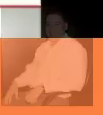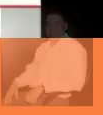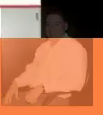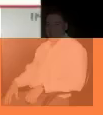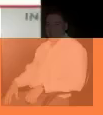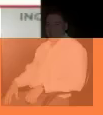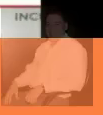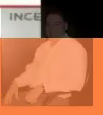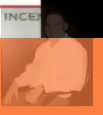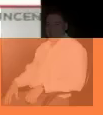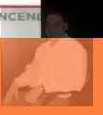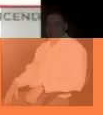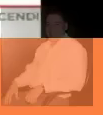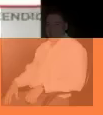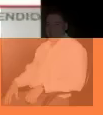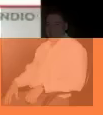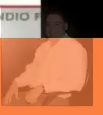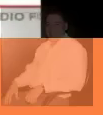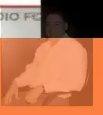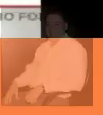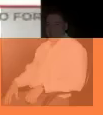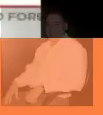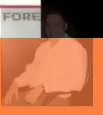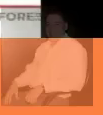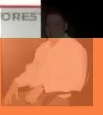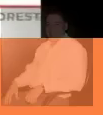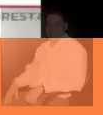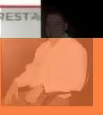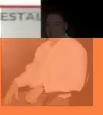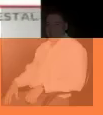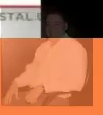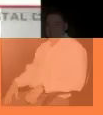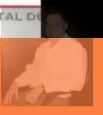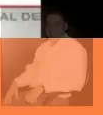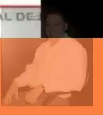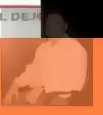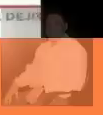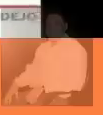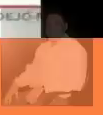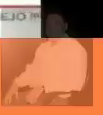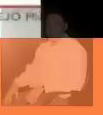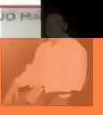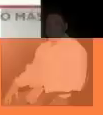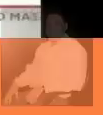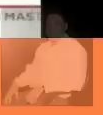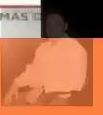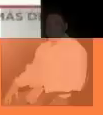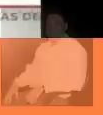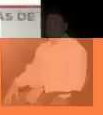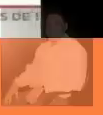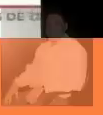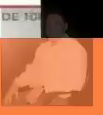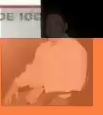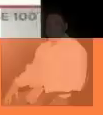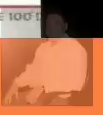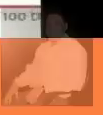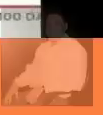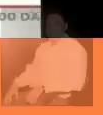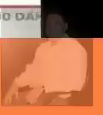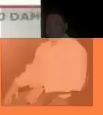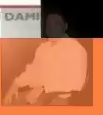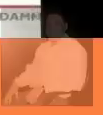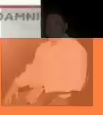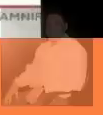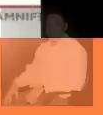y también designar una comisión constitucional para la consulta, importante esto, al Poder Popular sobre las